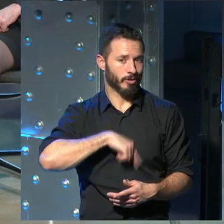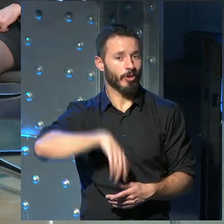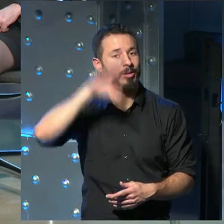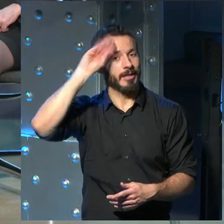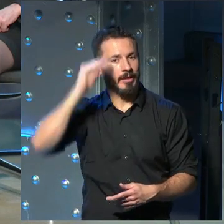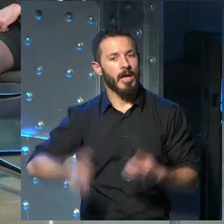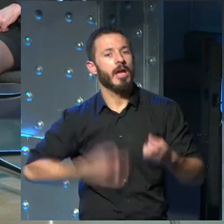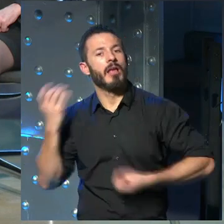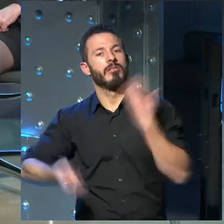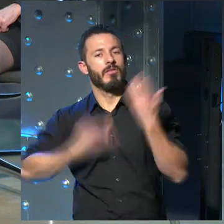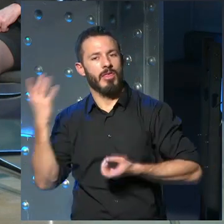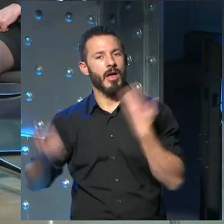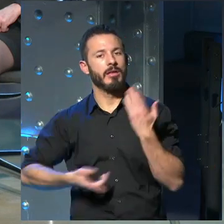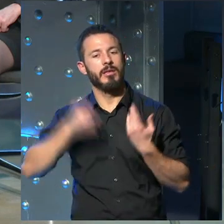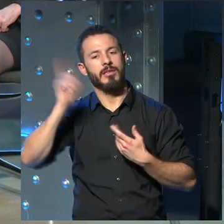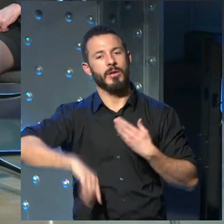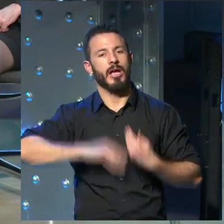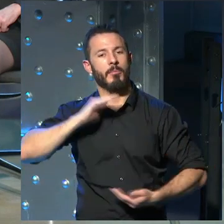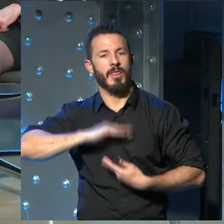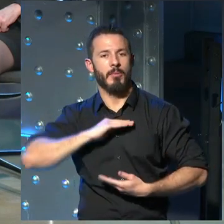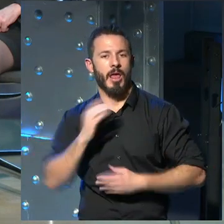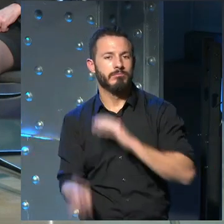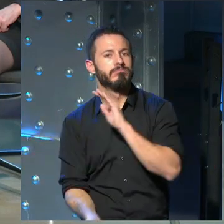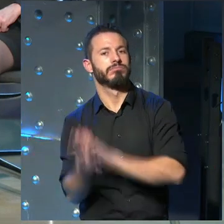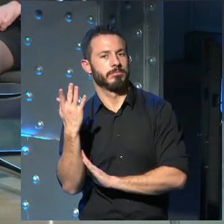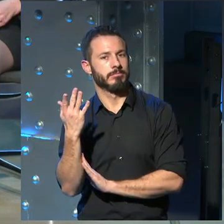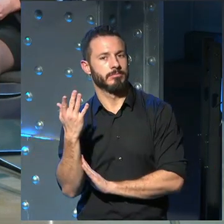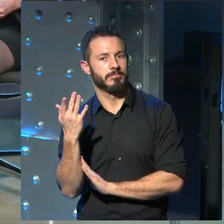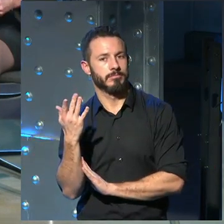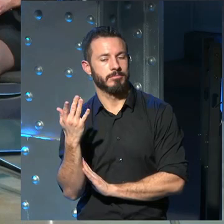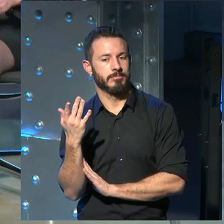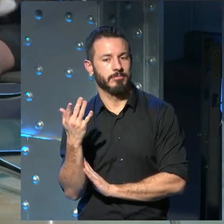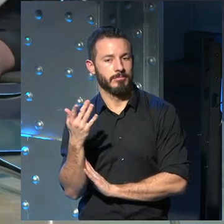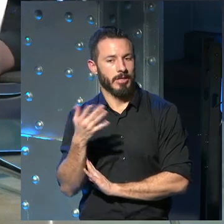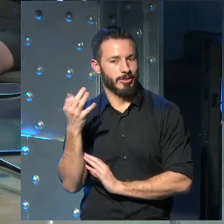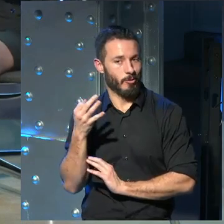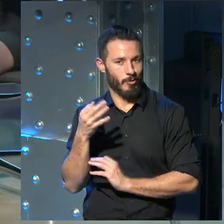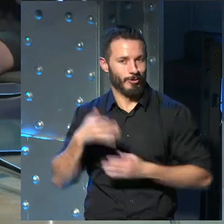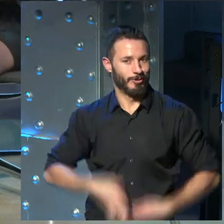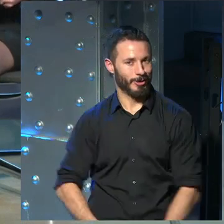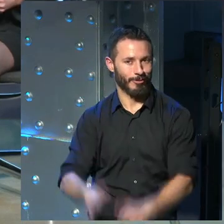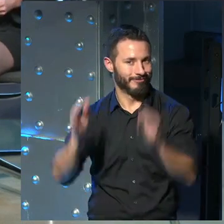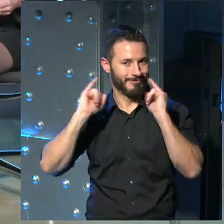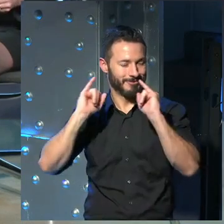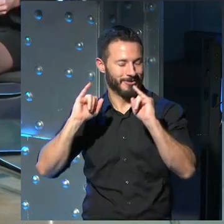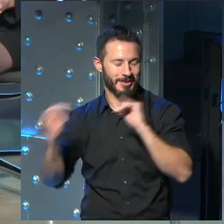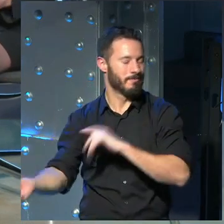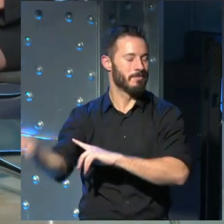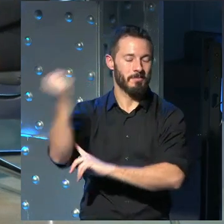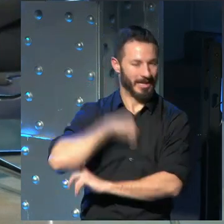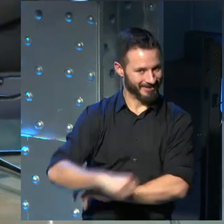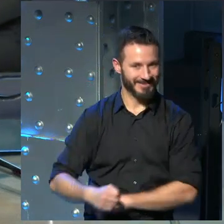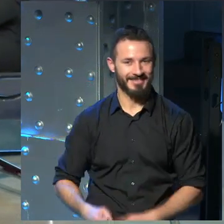nuestra creatividad y nuestra capacidad para crear, ¿no? O sea, que se lo van a pasar todavía mejor que nosotros. Se lo van a pasar todavía